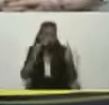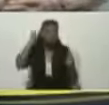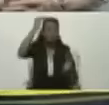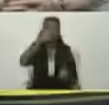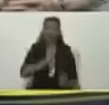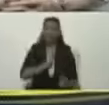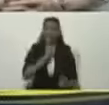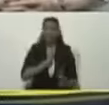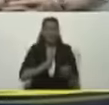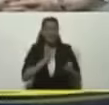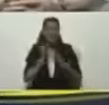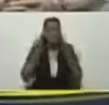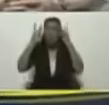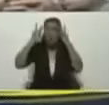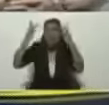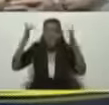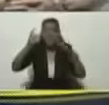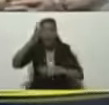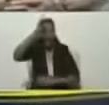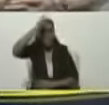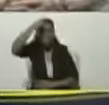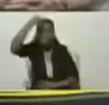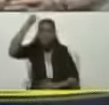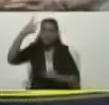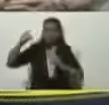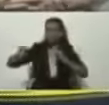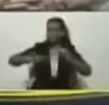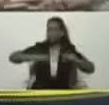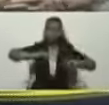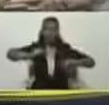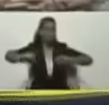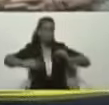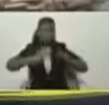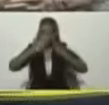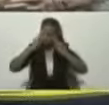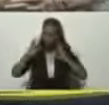sentimiento, en amor, en inteligencia, en capacidad, en honestidad.